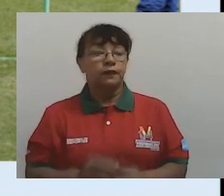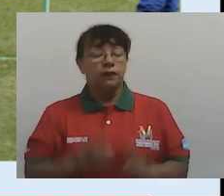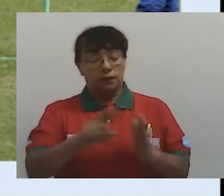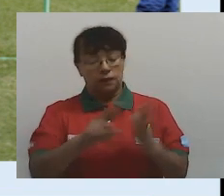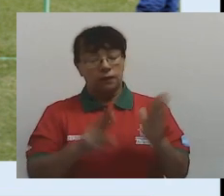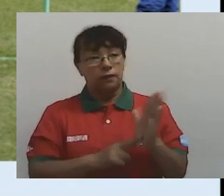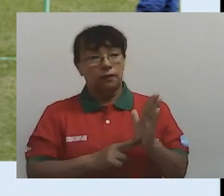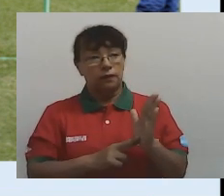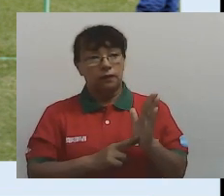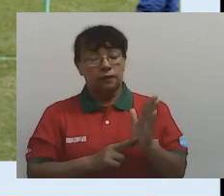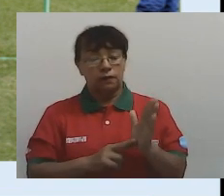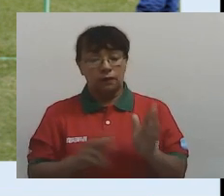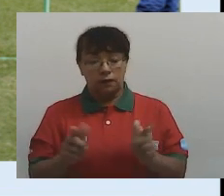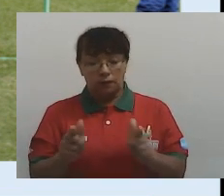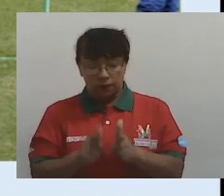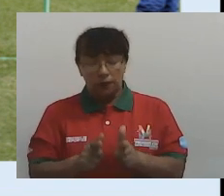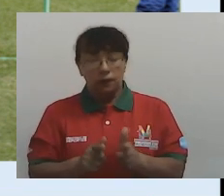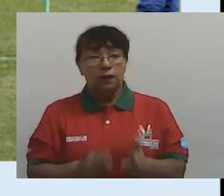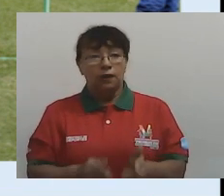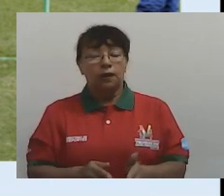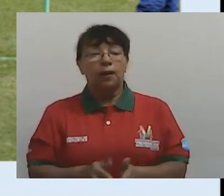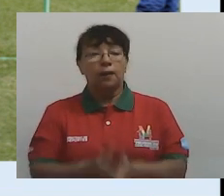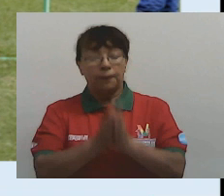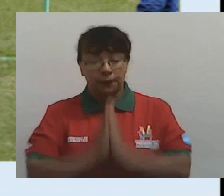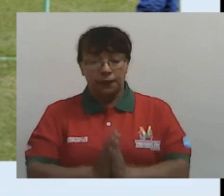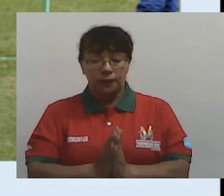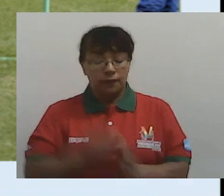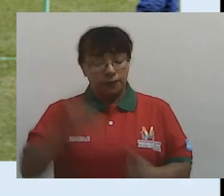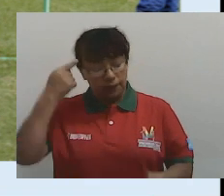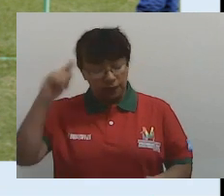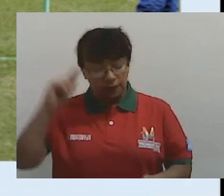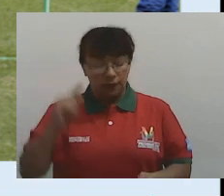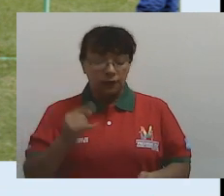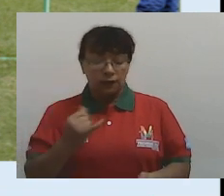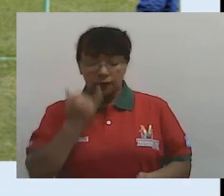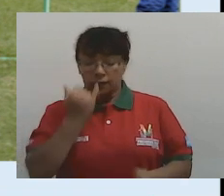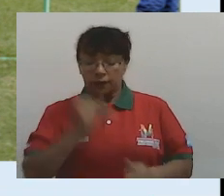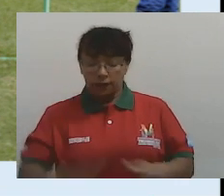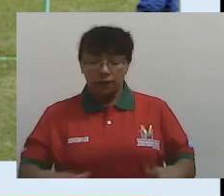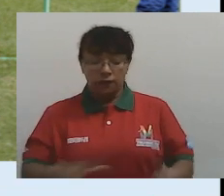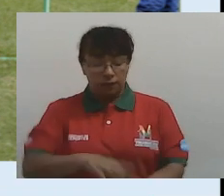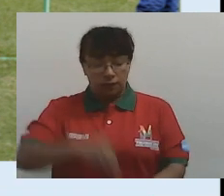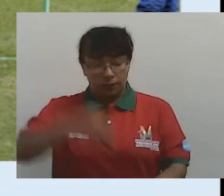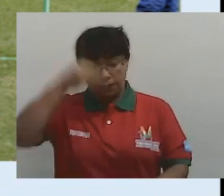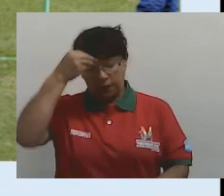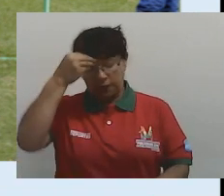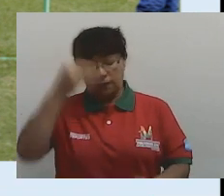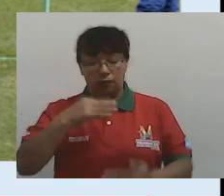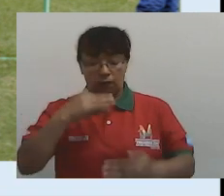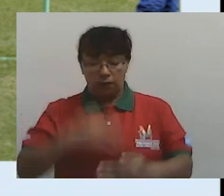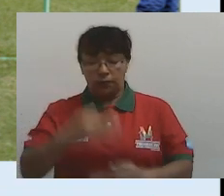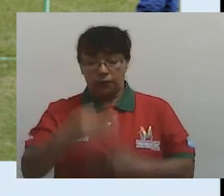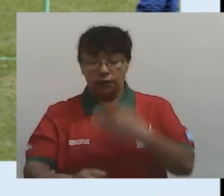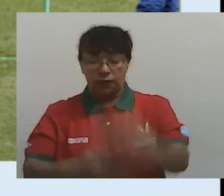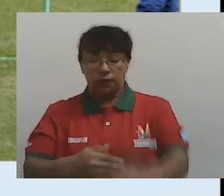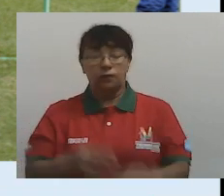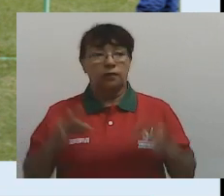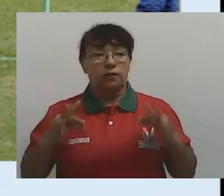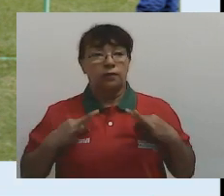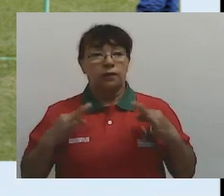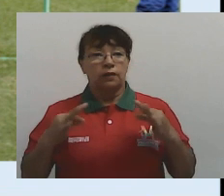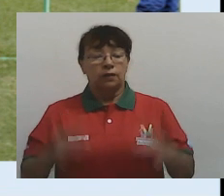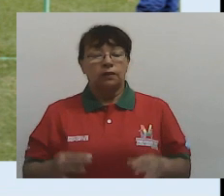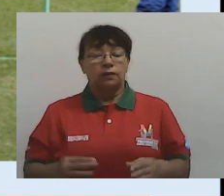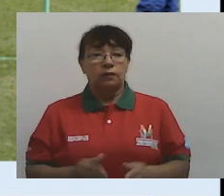del mini pide, para que el niño aprenda, para el proceso de formación, lo que pide es que el juez, cuando está en el